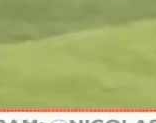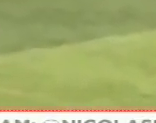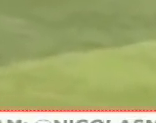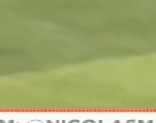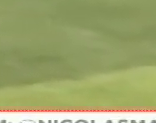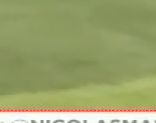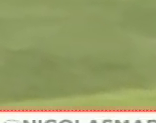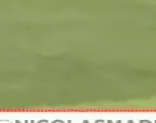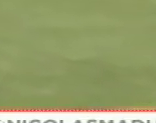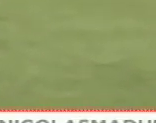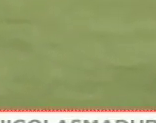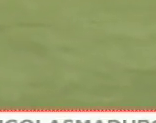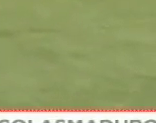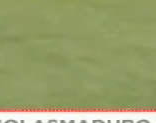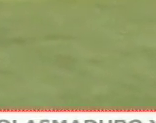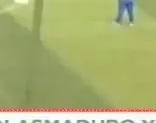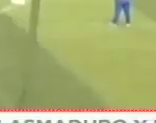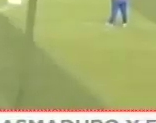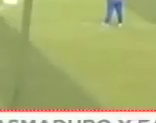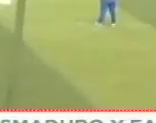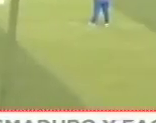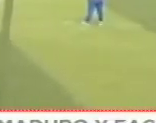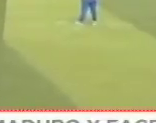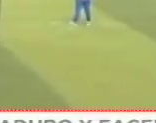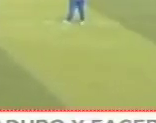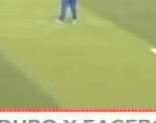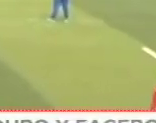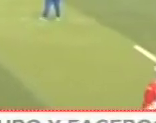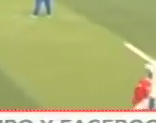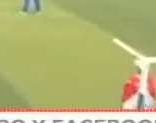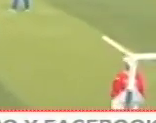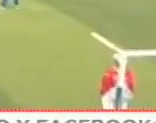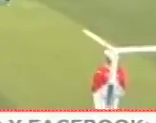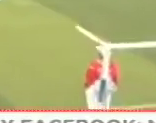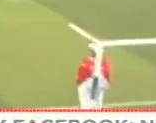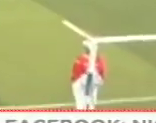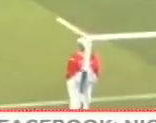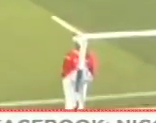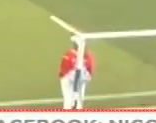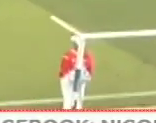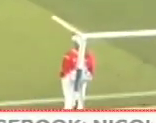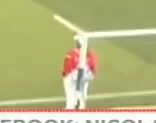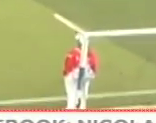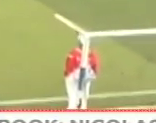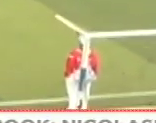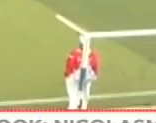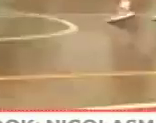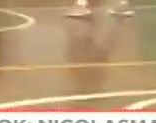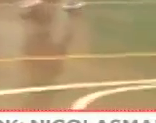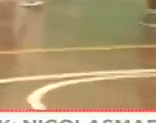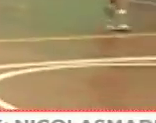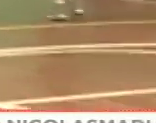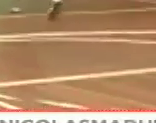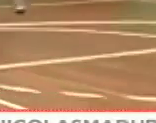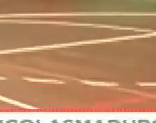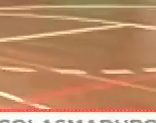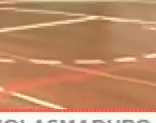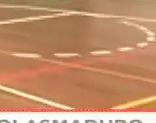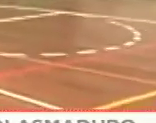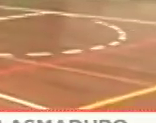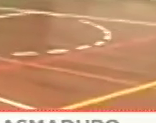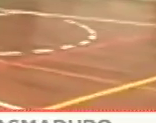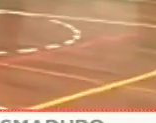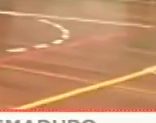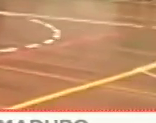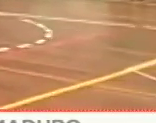del kickingball, modalidad educación especial entre los estados Mérida y el estado Aragua. Adicionalmente, estamos disfrutando de